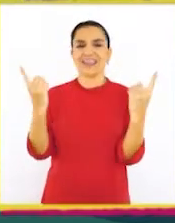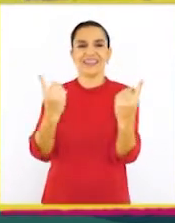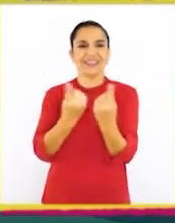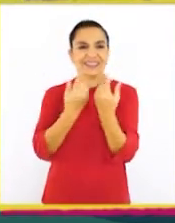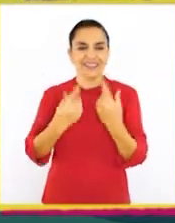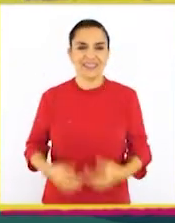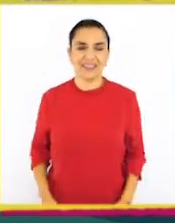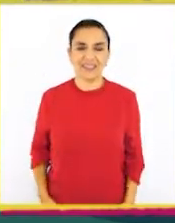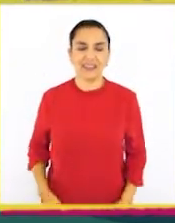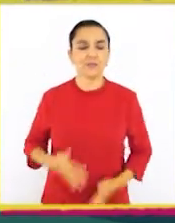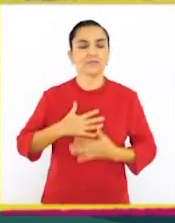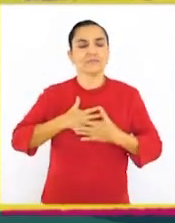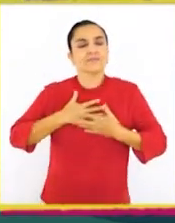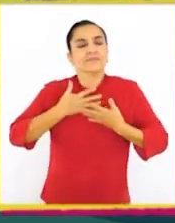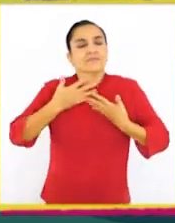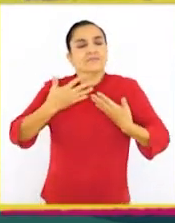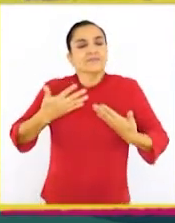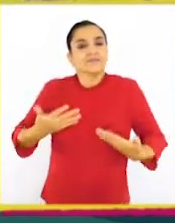naturaleza.